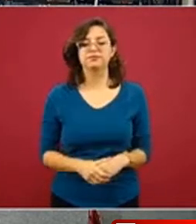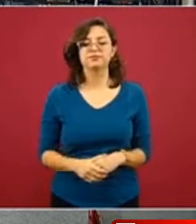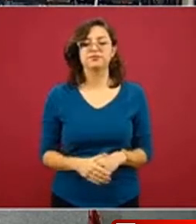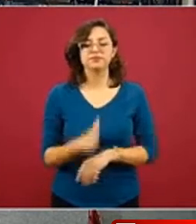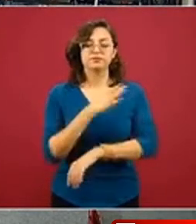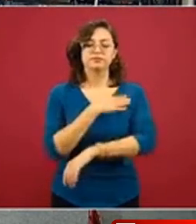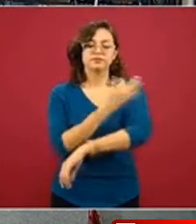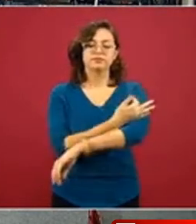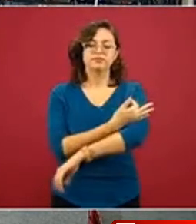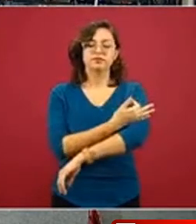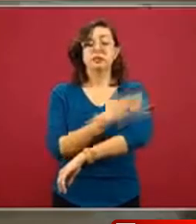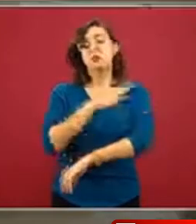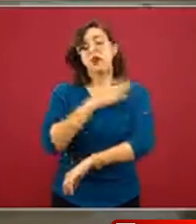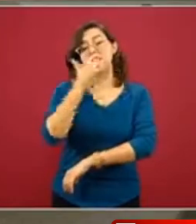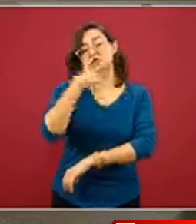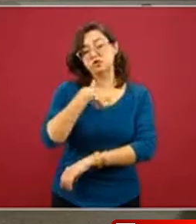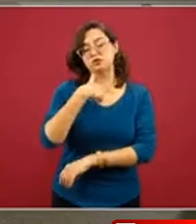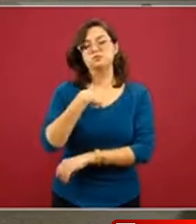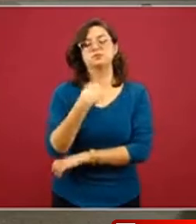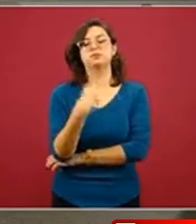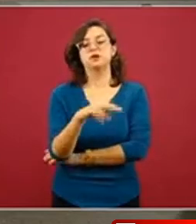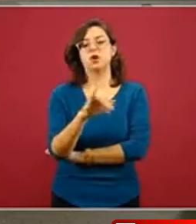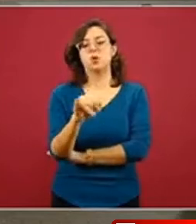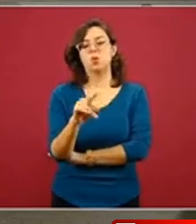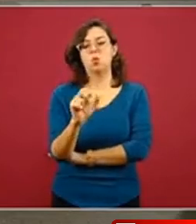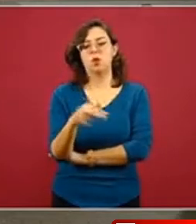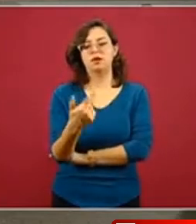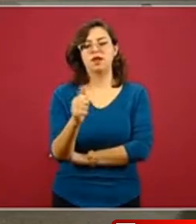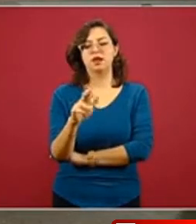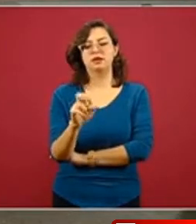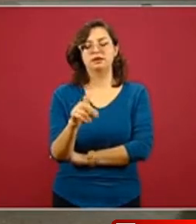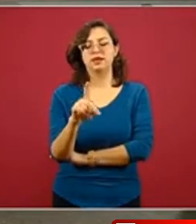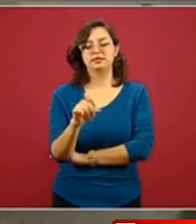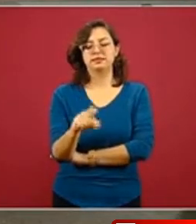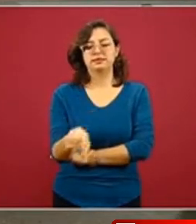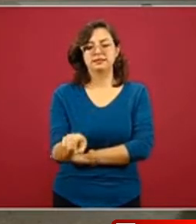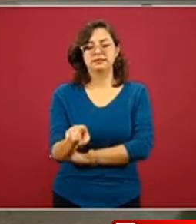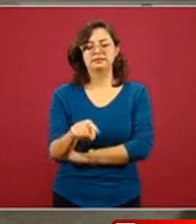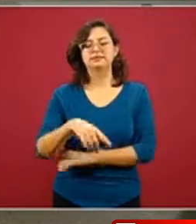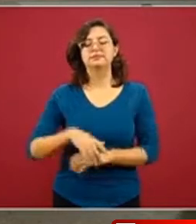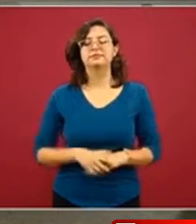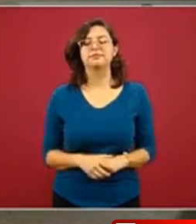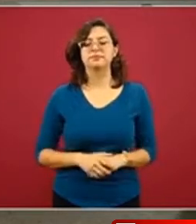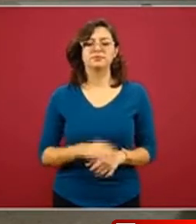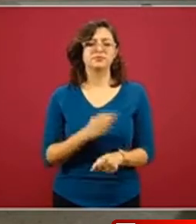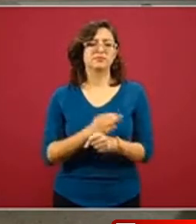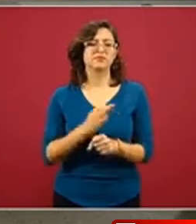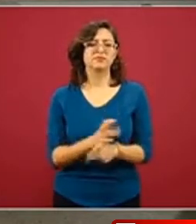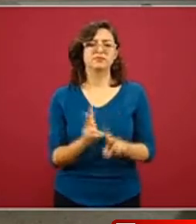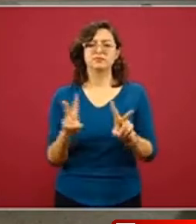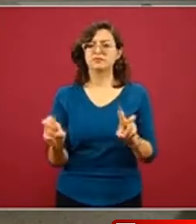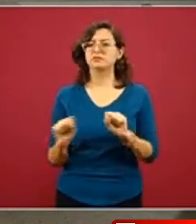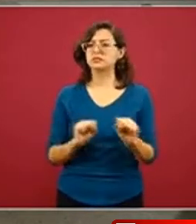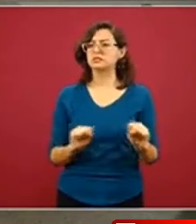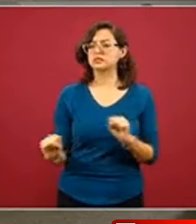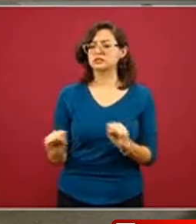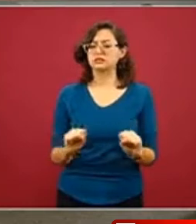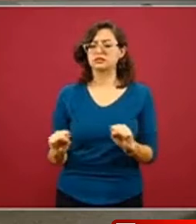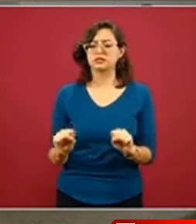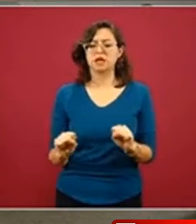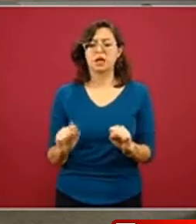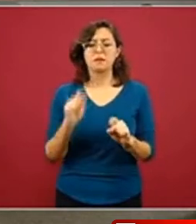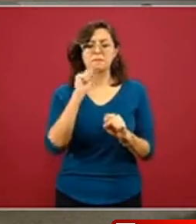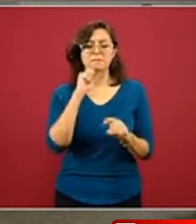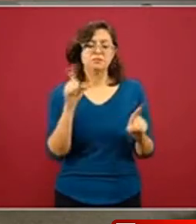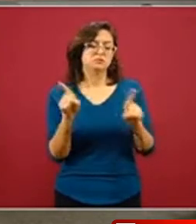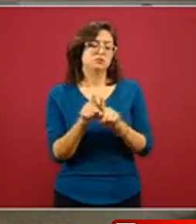Cantón. En específico, precisamente este mensaje que nos deja el sismo, también lo podemos comparar con otros